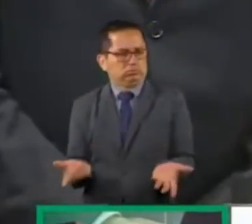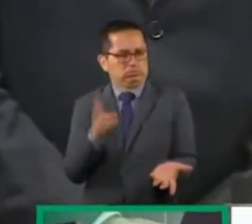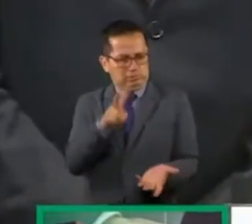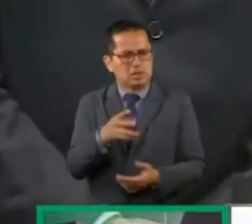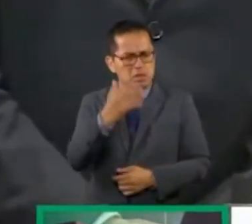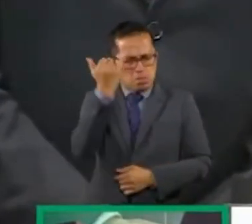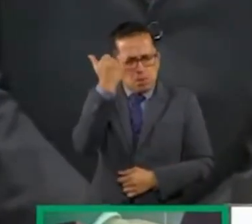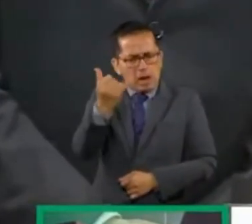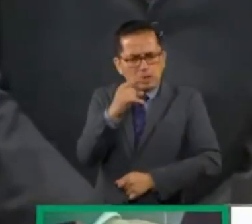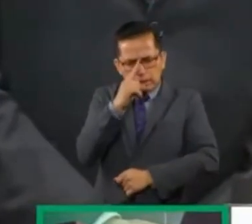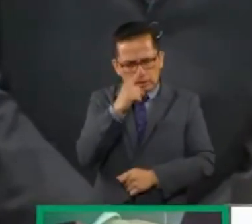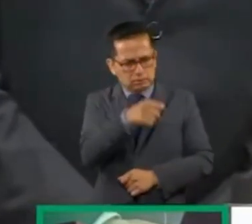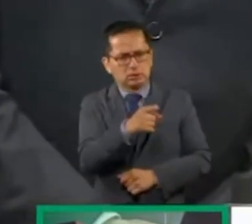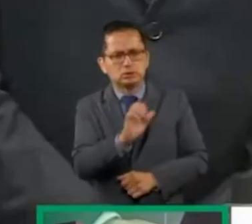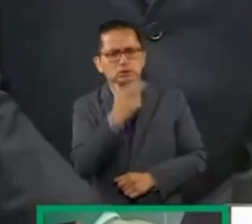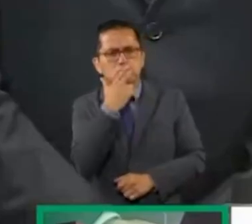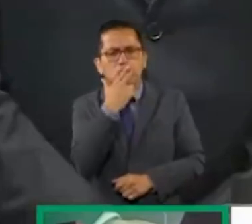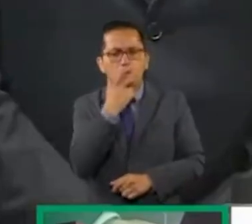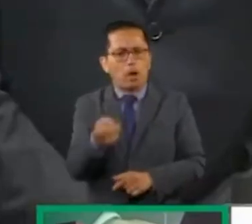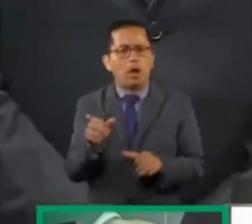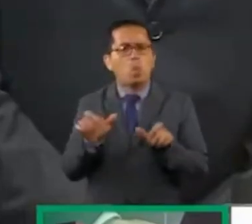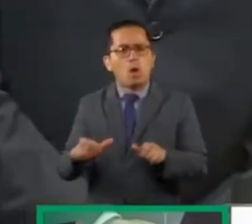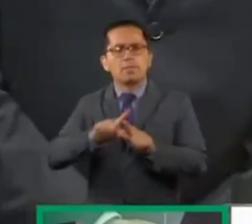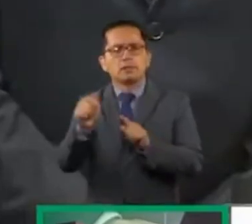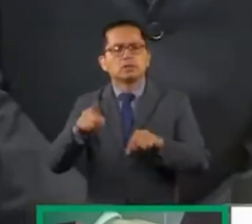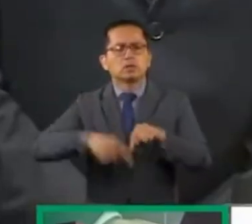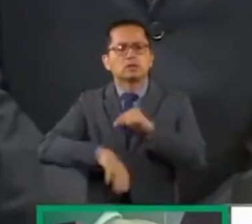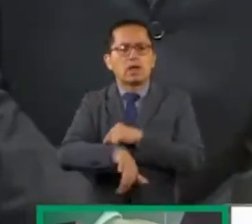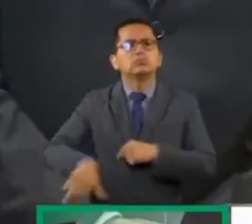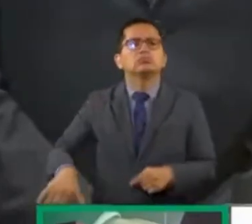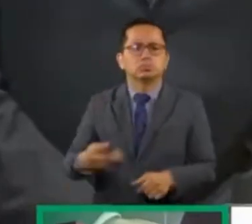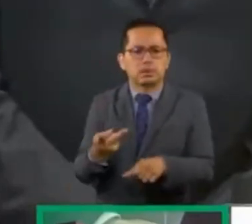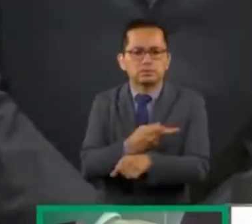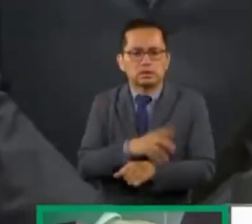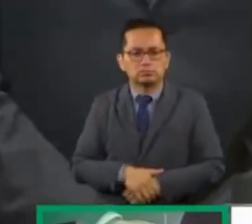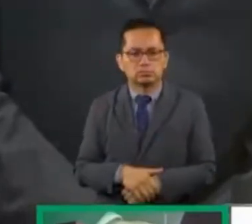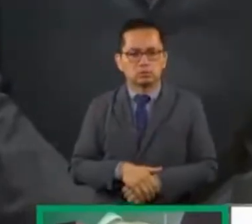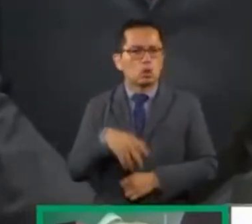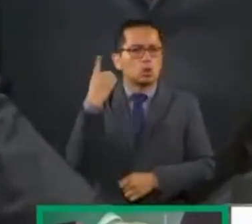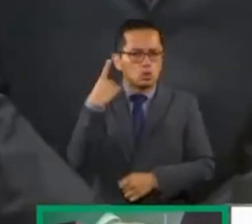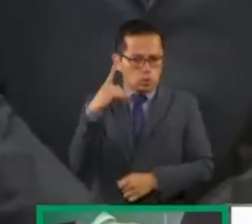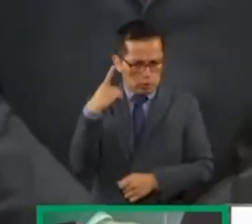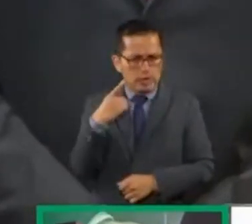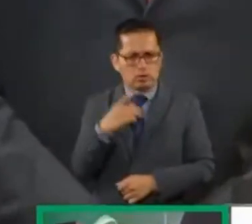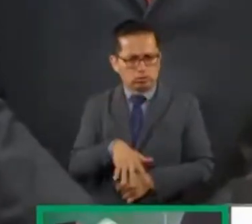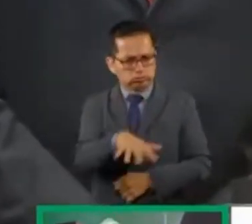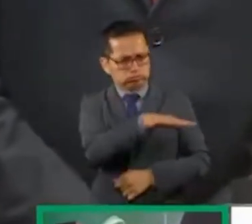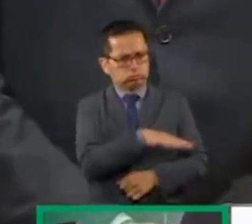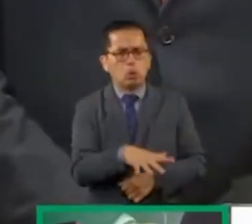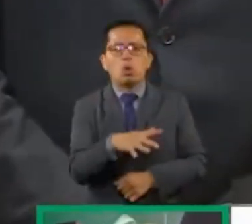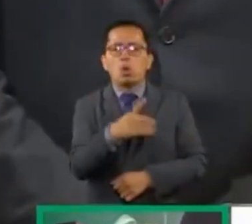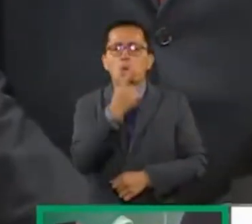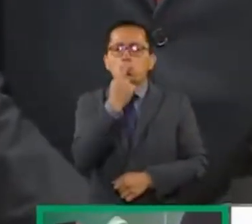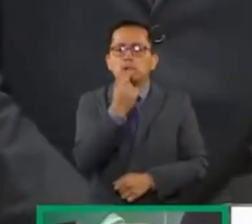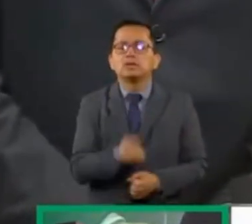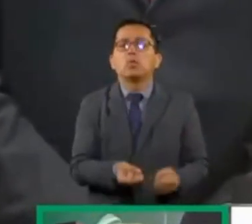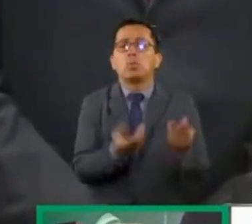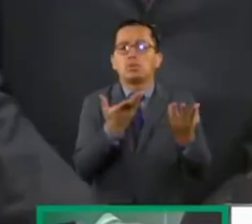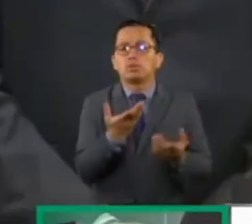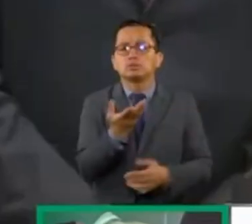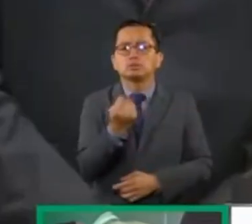si en Chihuahua se retira la Guardia Nacional? Tomemos Durango, que también tiene apenas 900 integrantes,